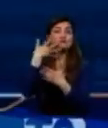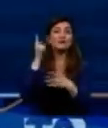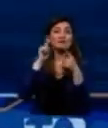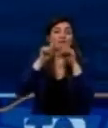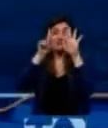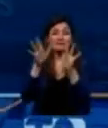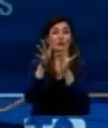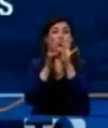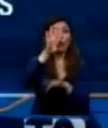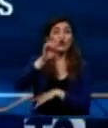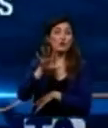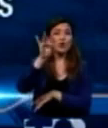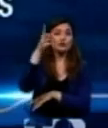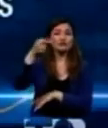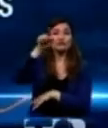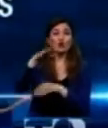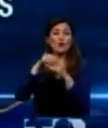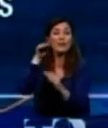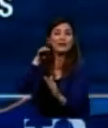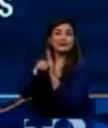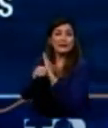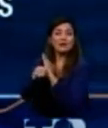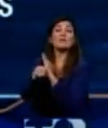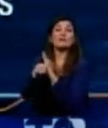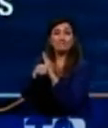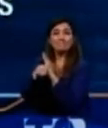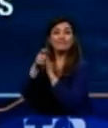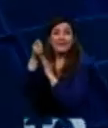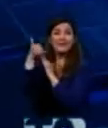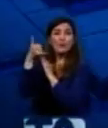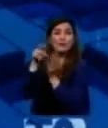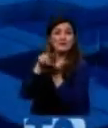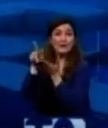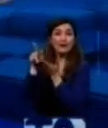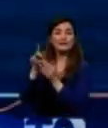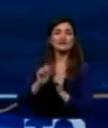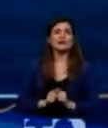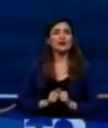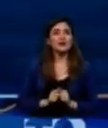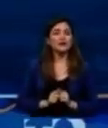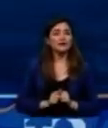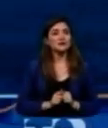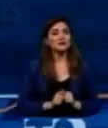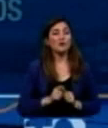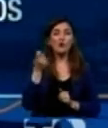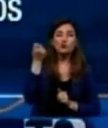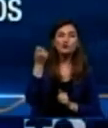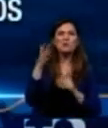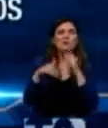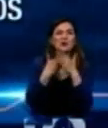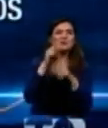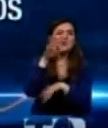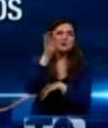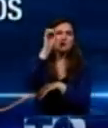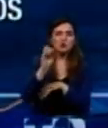abril, 4,8 millones de dólares estaban guardados en las cuentas de dinero electrónico. Los saldos equivalentes hasta el 25% de un